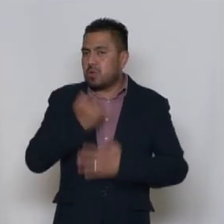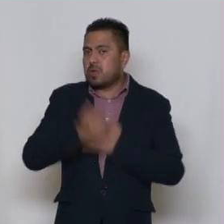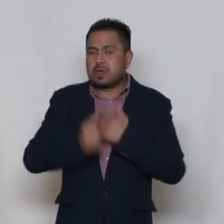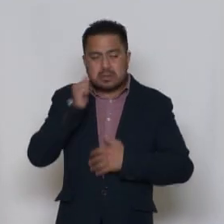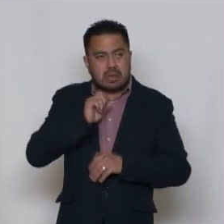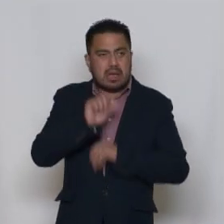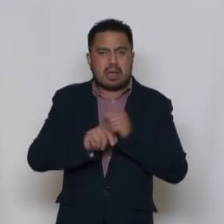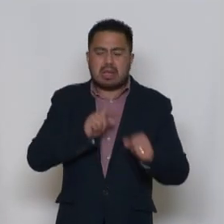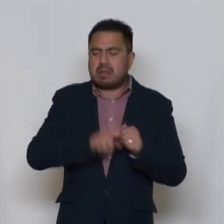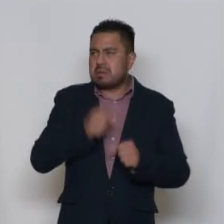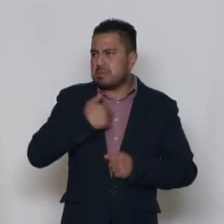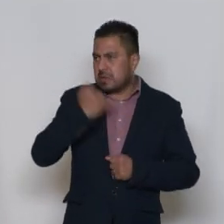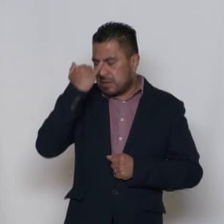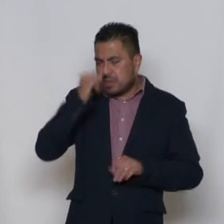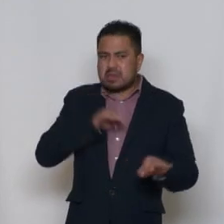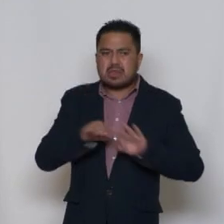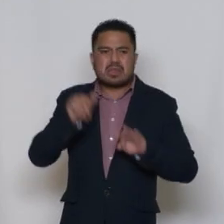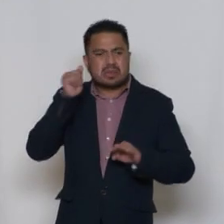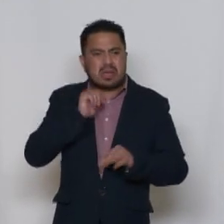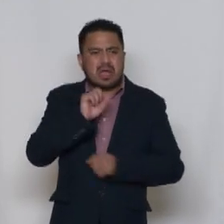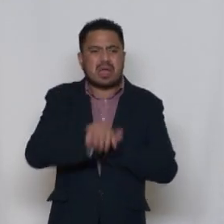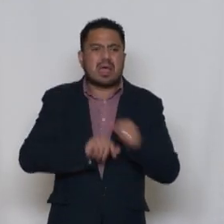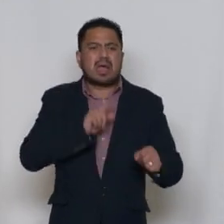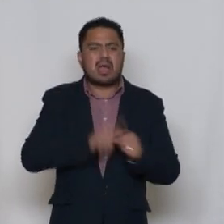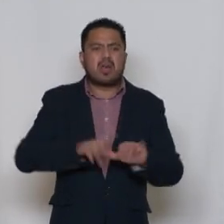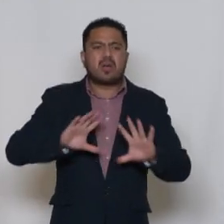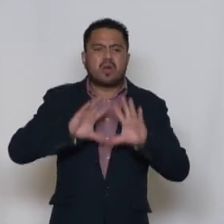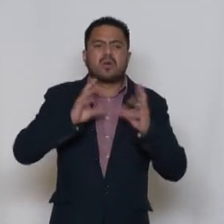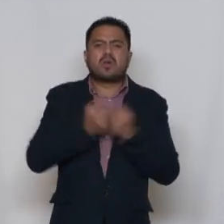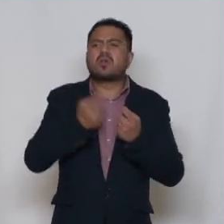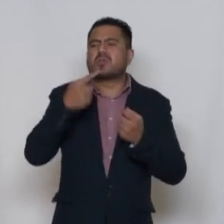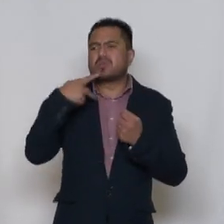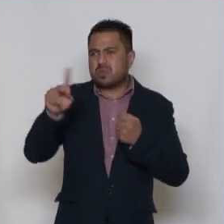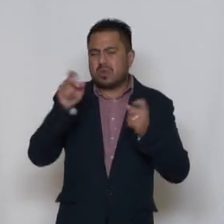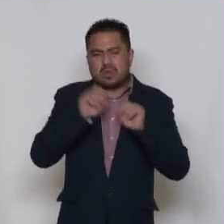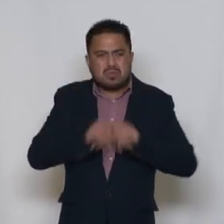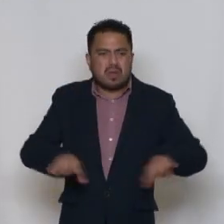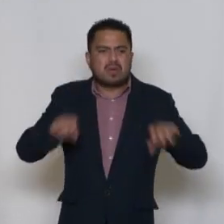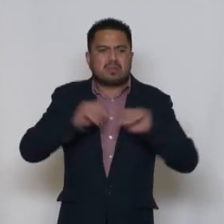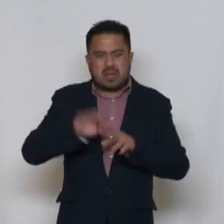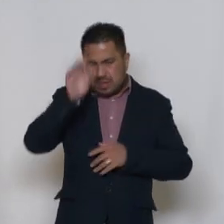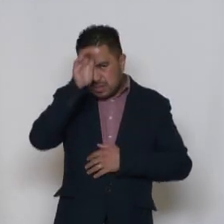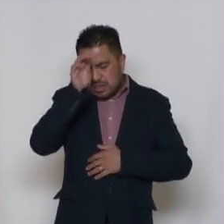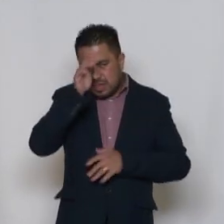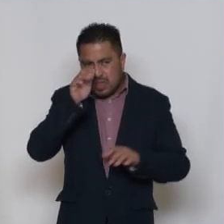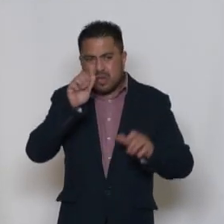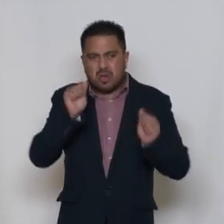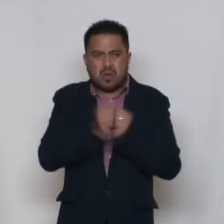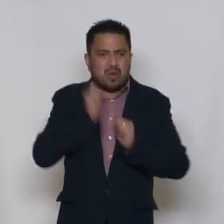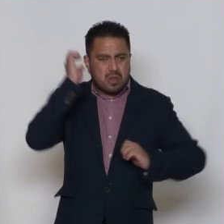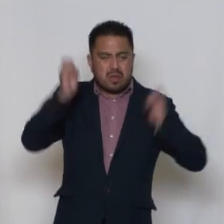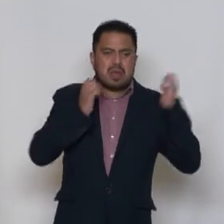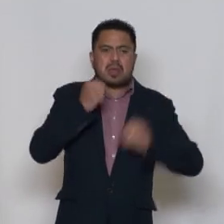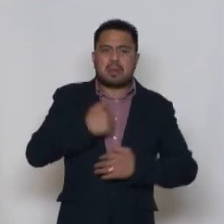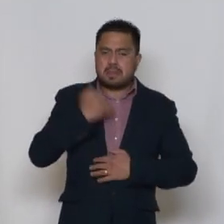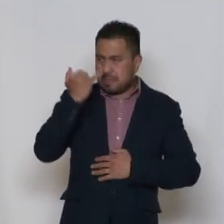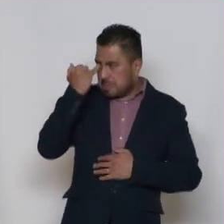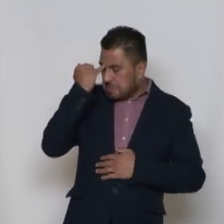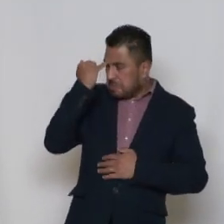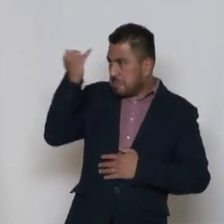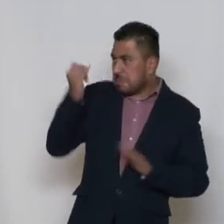Y me imagino que trabajando en Siempre Animal y en tus cuestiones de divulgación científica, de bienestar animal, de ecología, me imagino